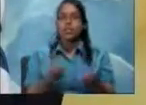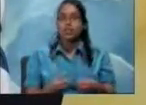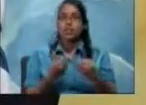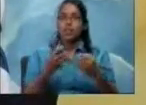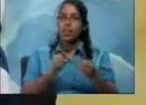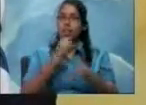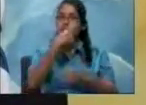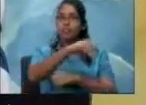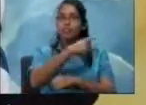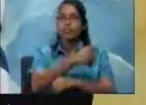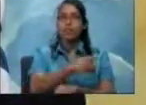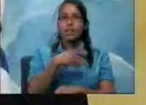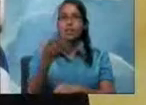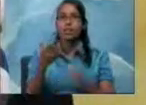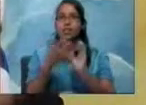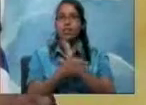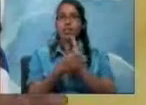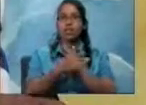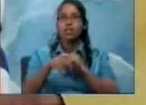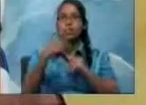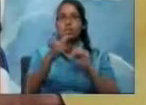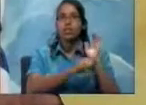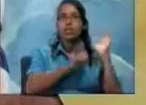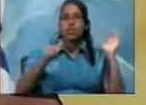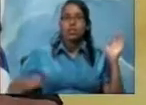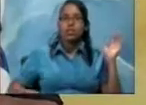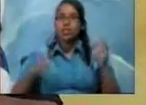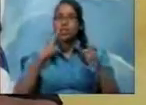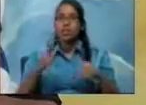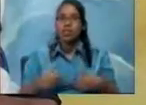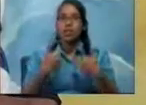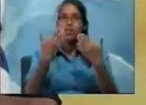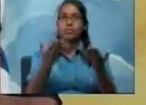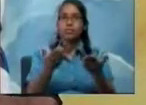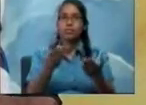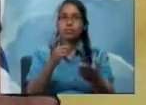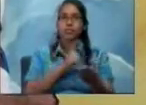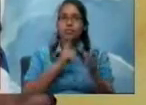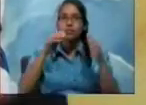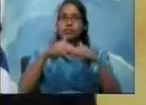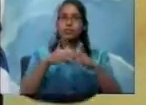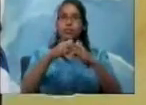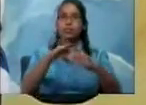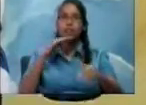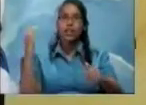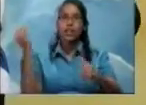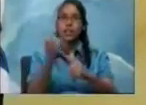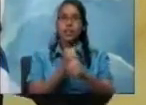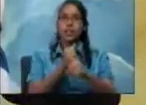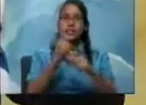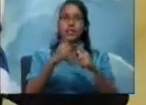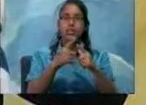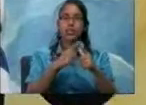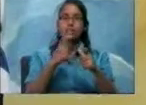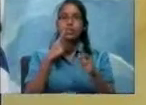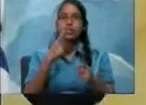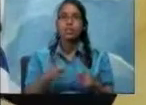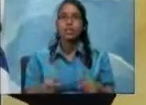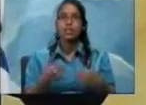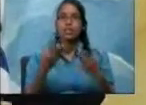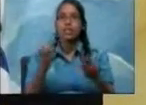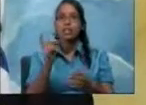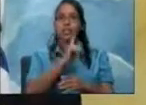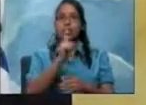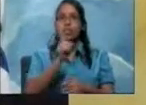la derecha y qué pasó cuando el señor le dijo echar la re a la derecha de la Val que hallaréis entonces dice que la echaron y ya no la